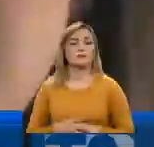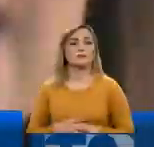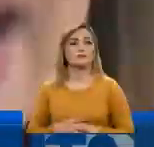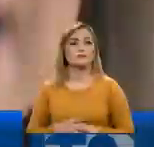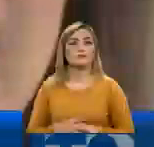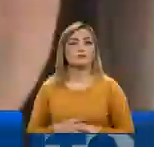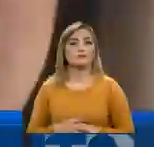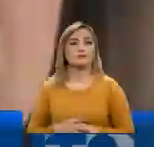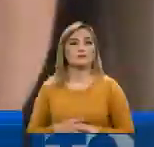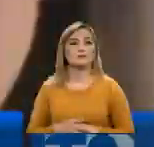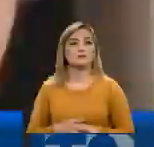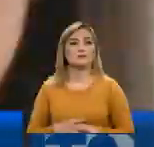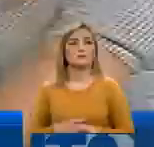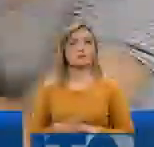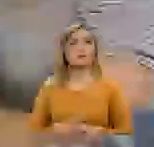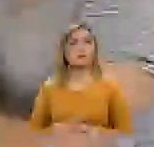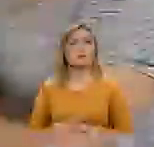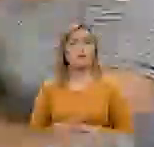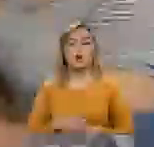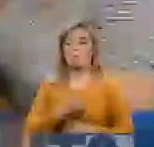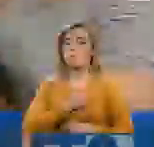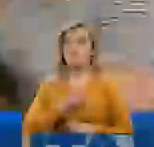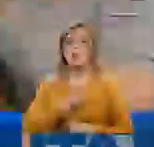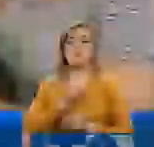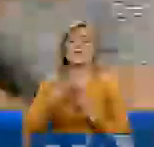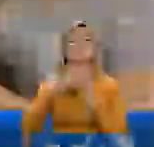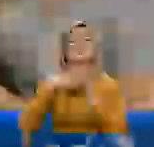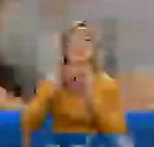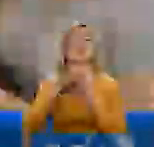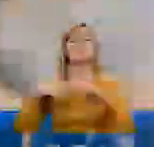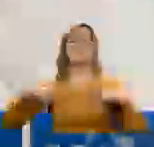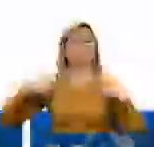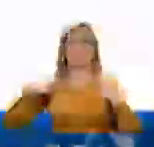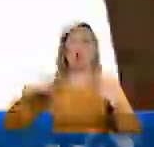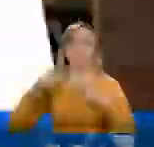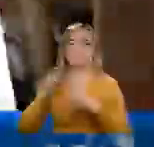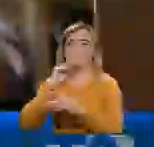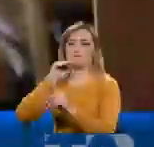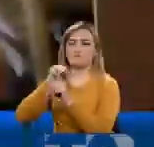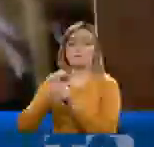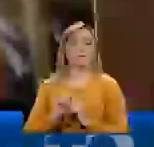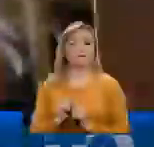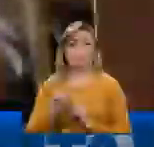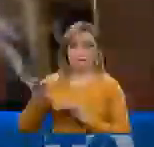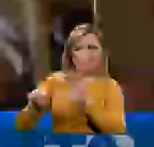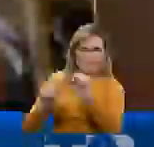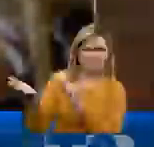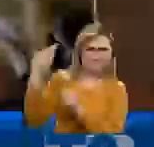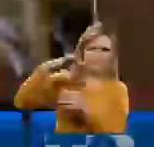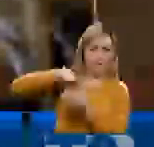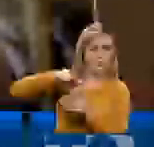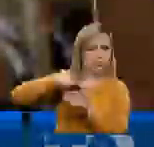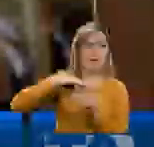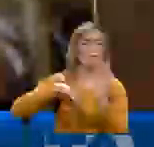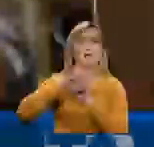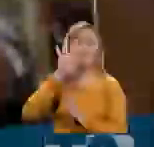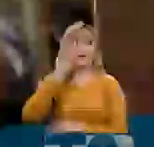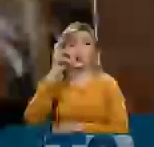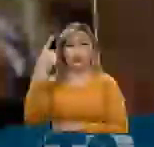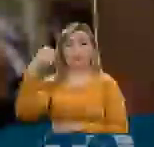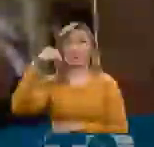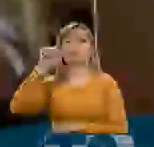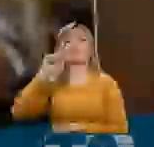apegado a las realidades que viven. Es lo que tendrán que hacer, dicen, si quieren captar la atención de más de 6 millones de